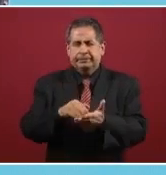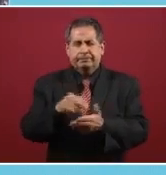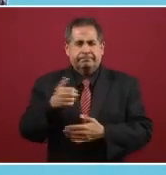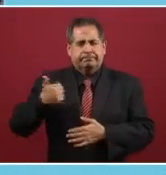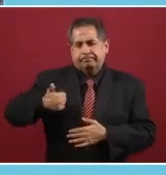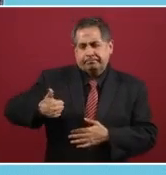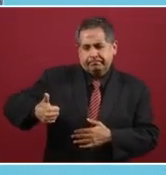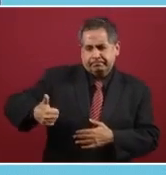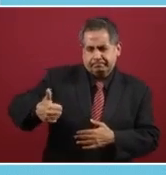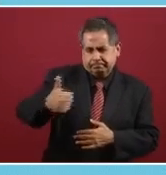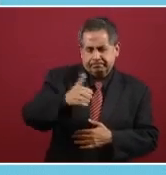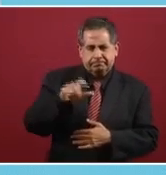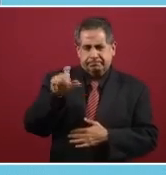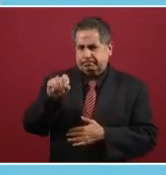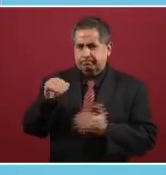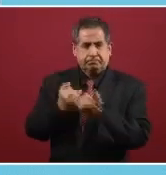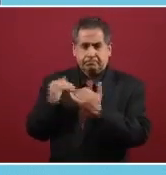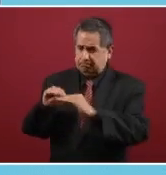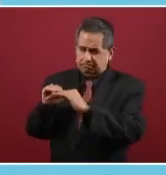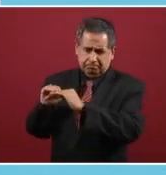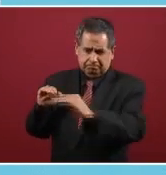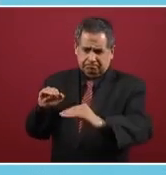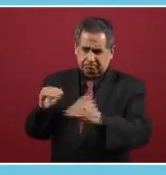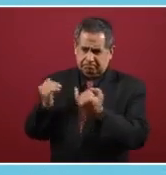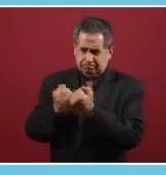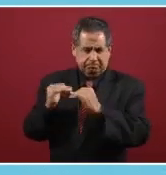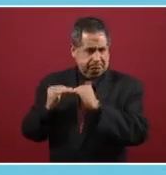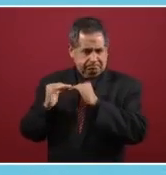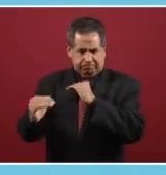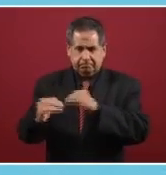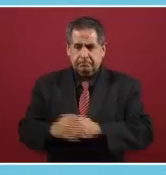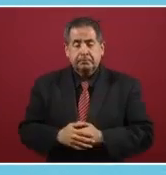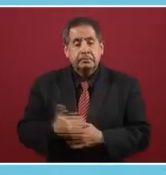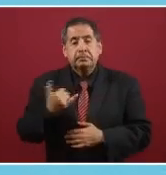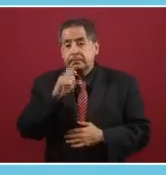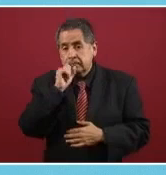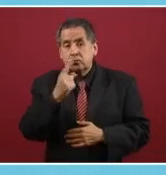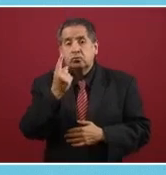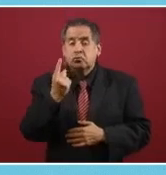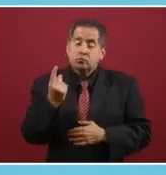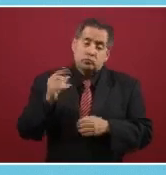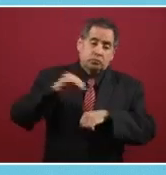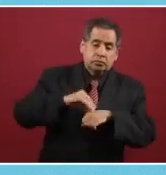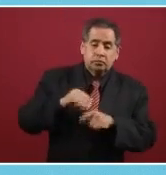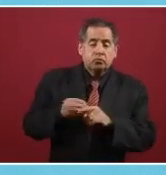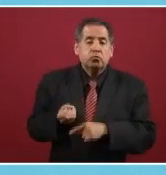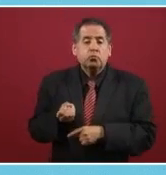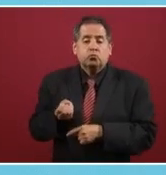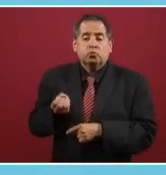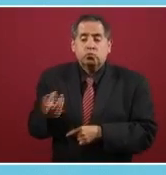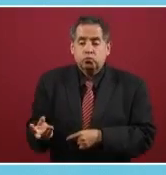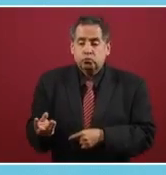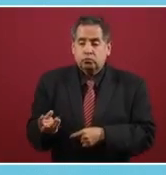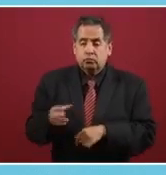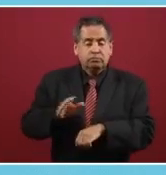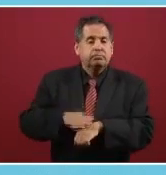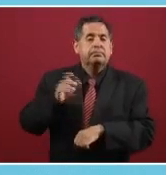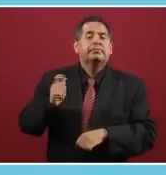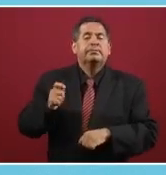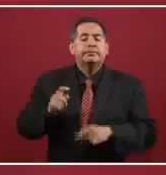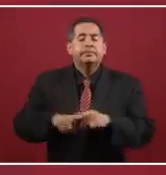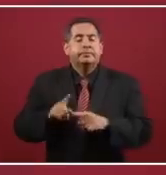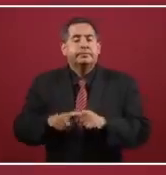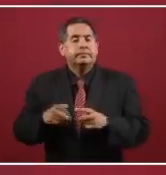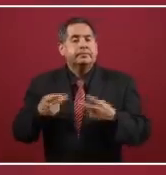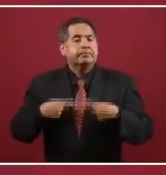cada uno, parejo. Y se va a dar un estímulo adicional a